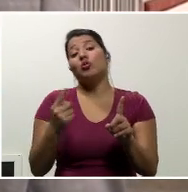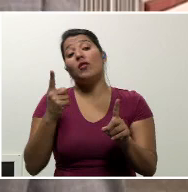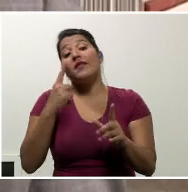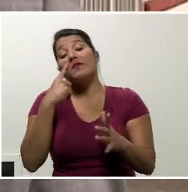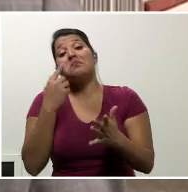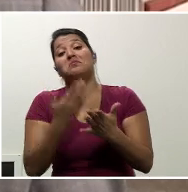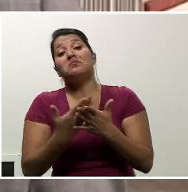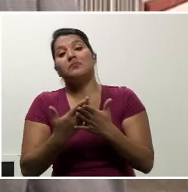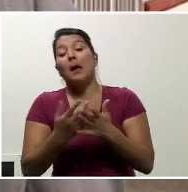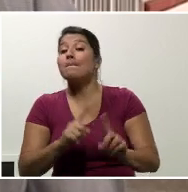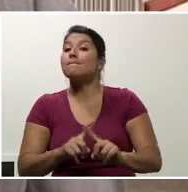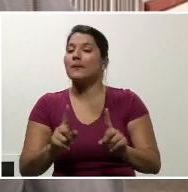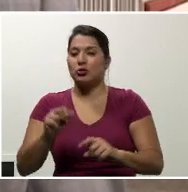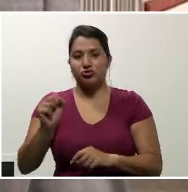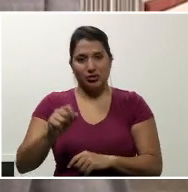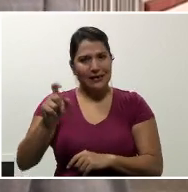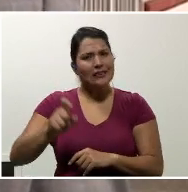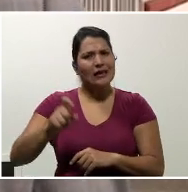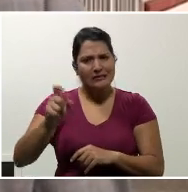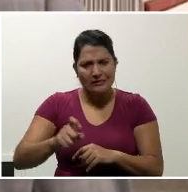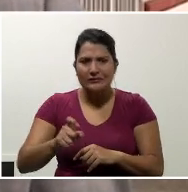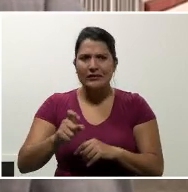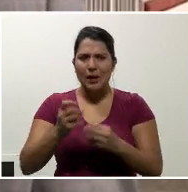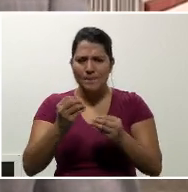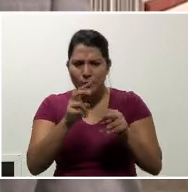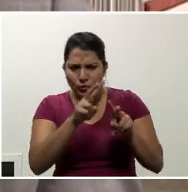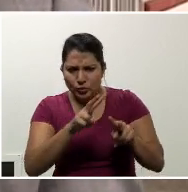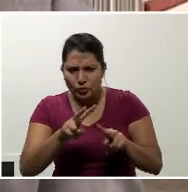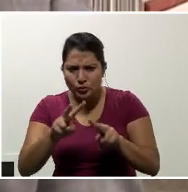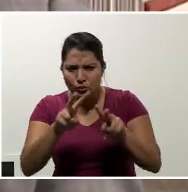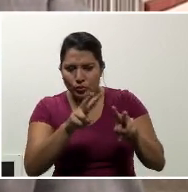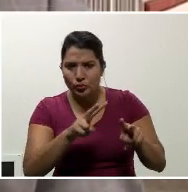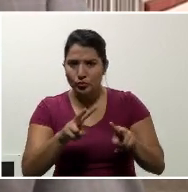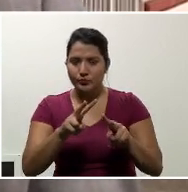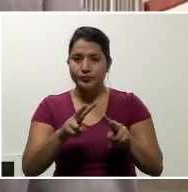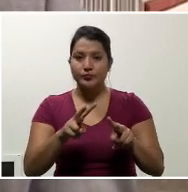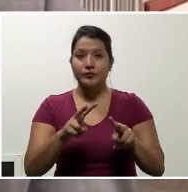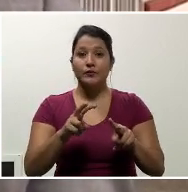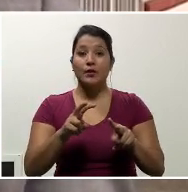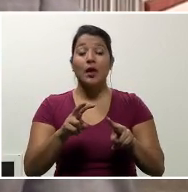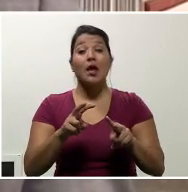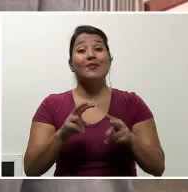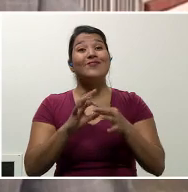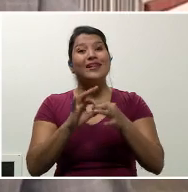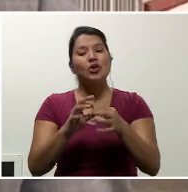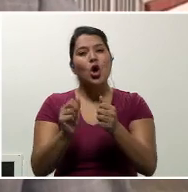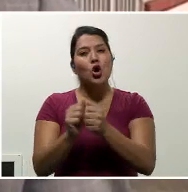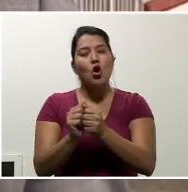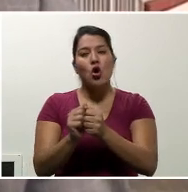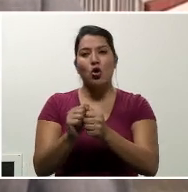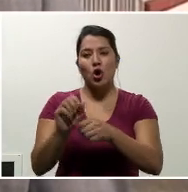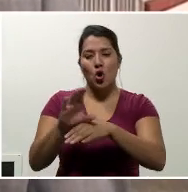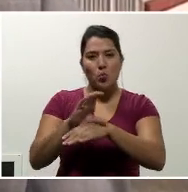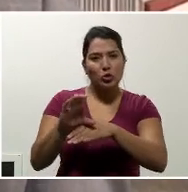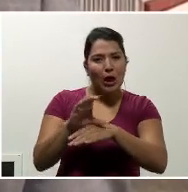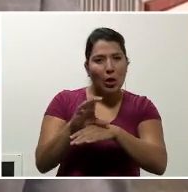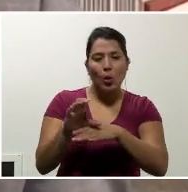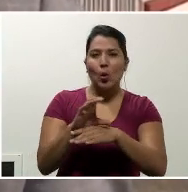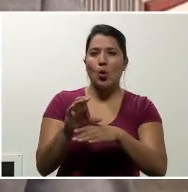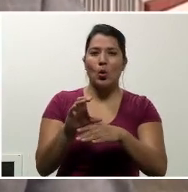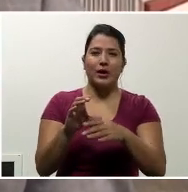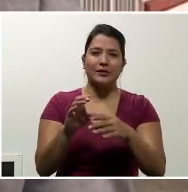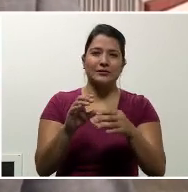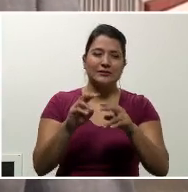del caso es que se van a necesitar peritajes de carácter informático y los peritajes de carácter informático pues son